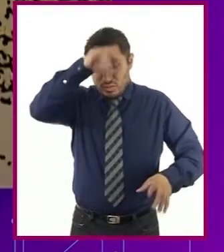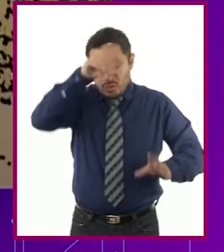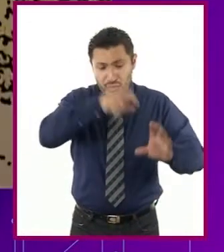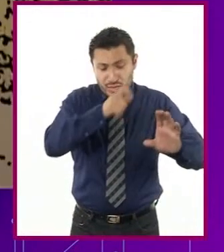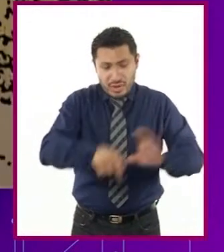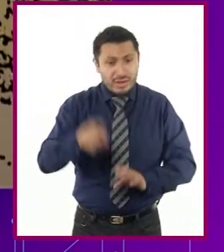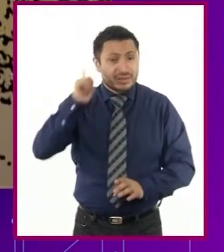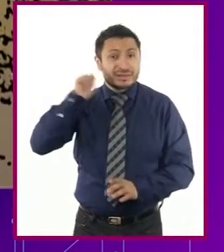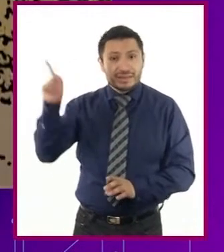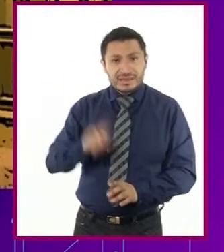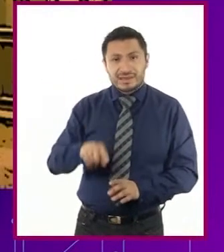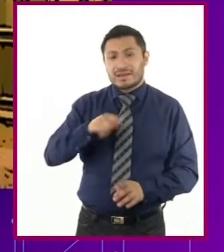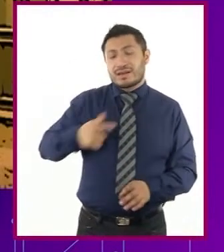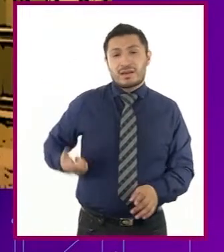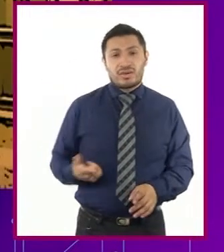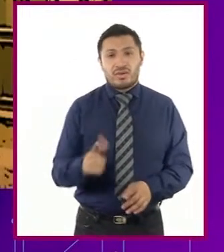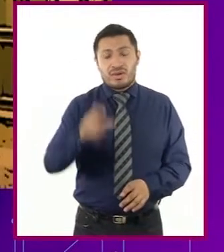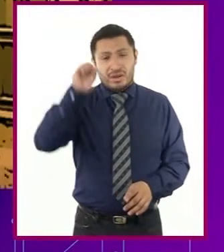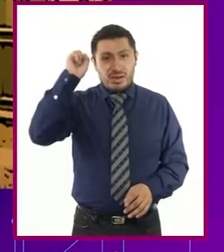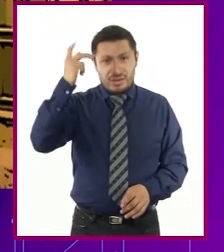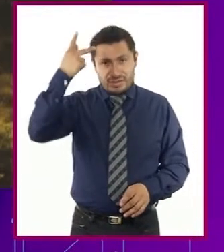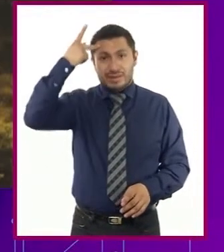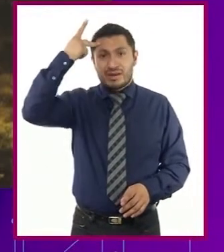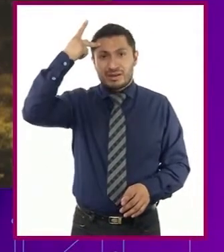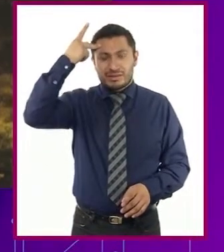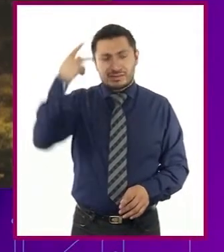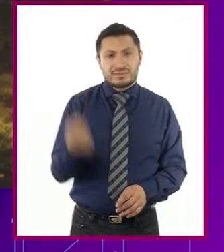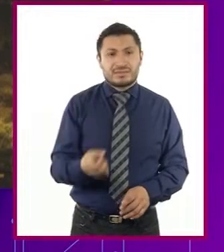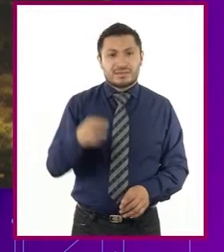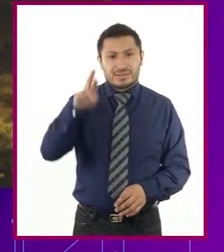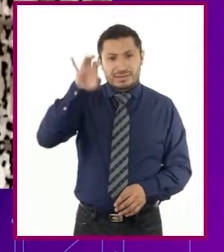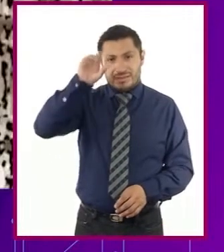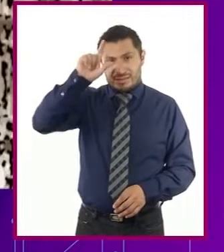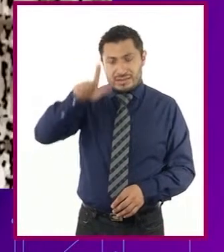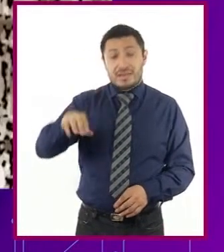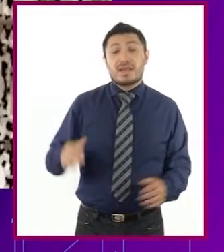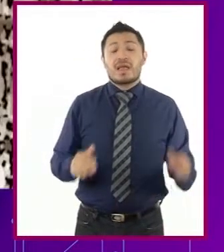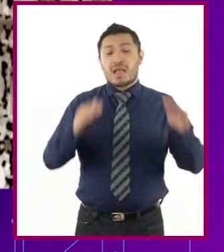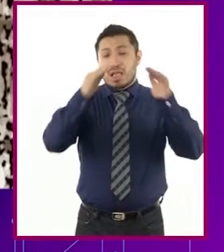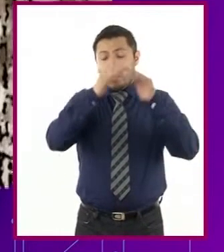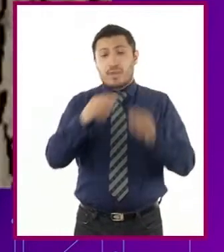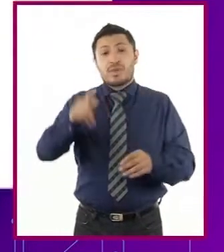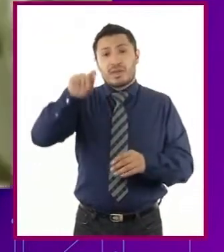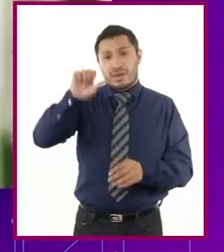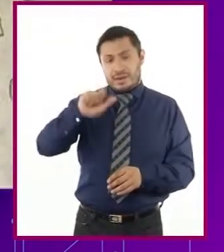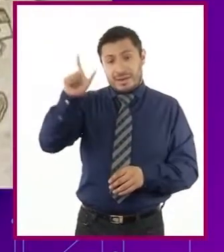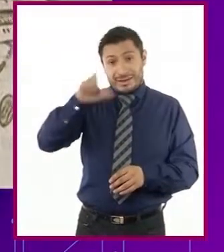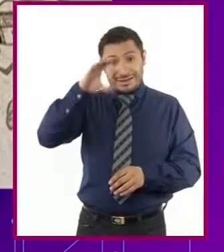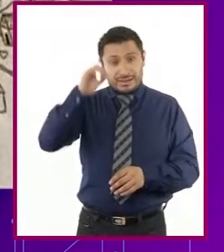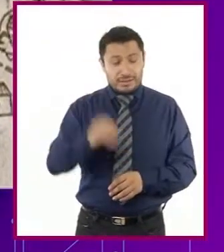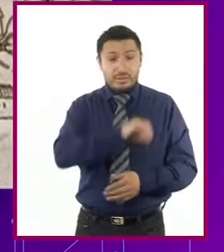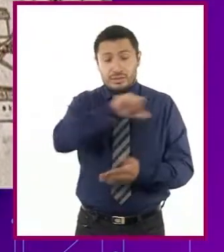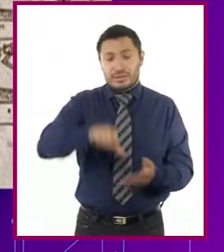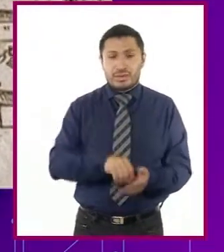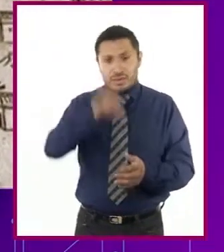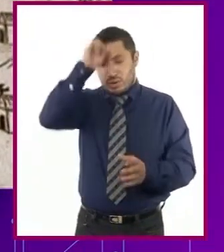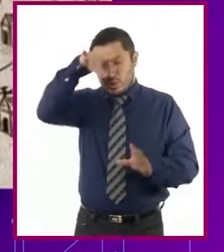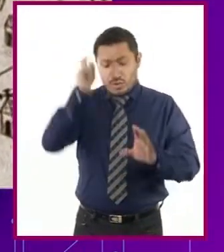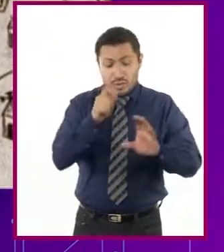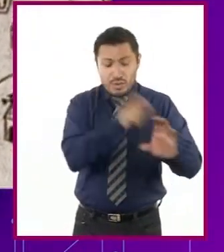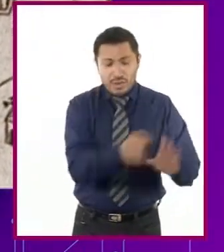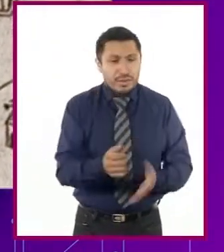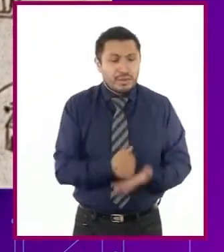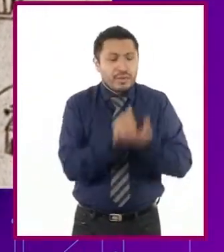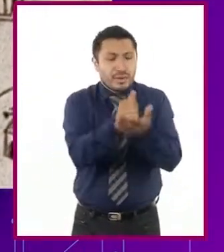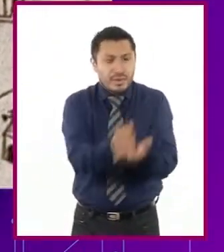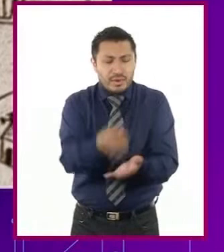Zacatecas, Guanajuato, San Luis Potosí, Real del Monte y Taxco. Los centros mineros permitieron el establecimiento